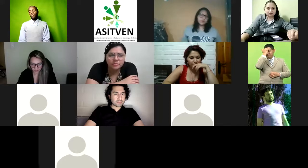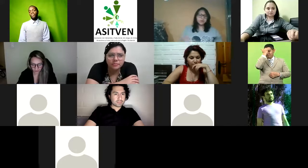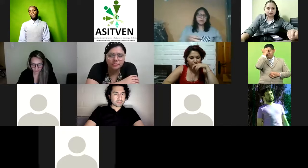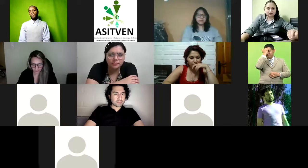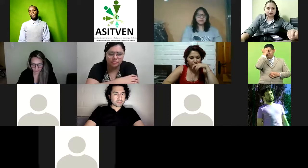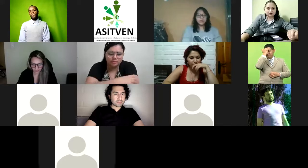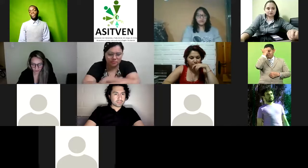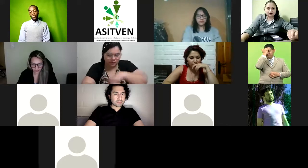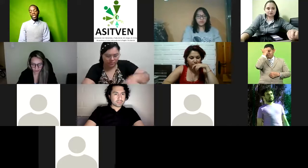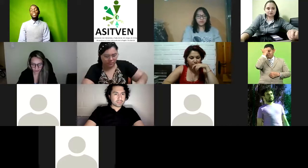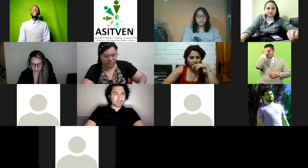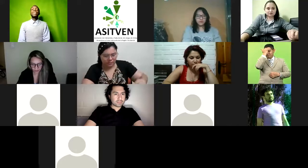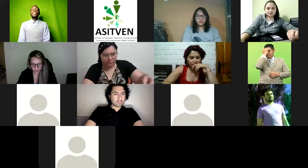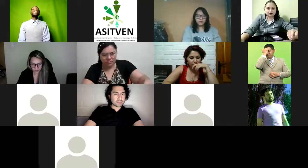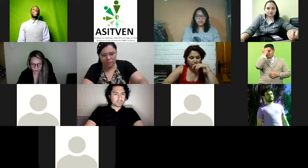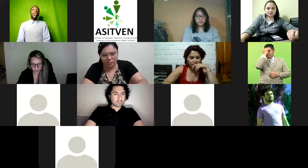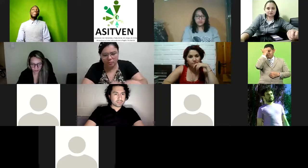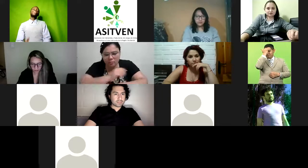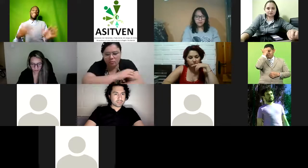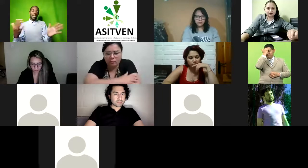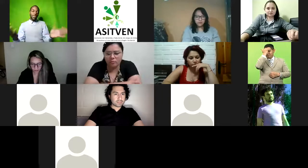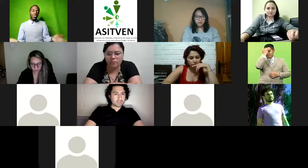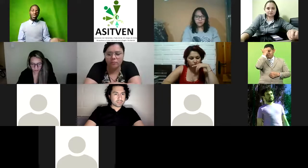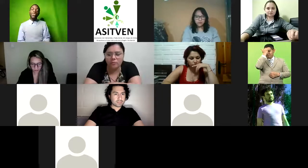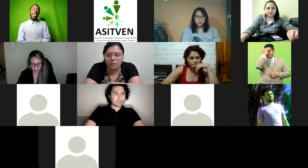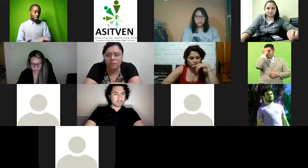años. ¿Sí? Y si no, se